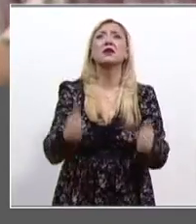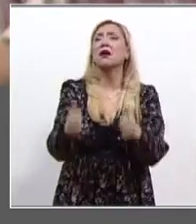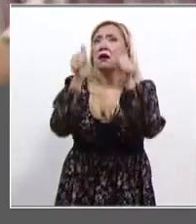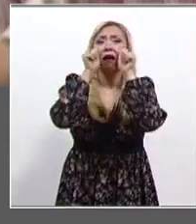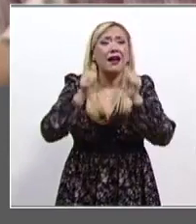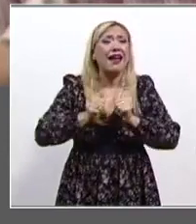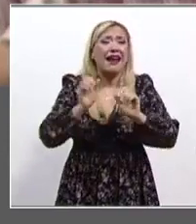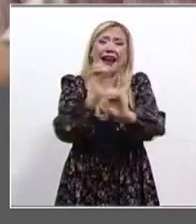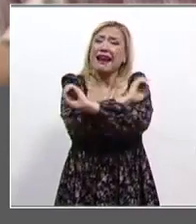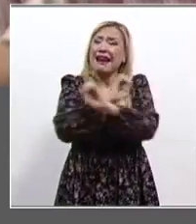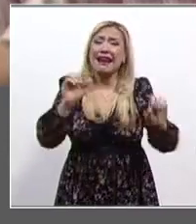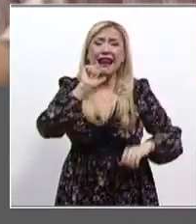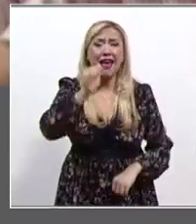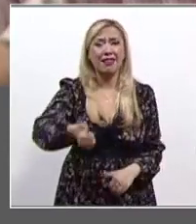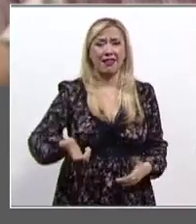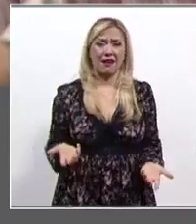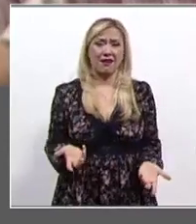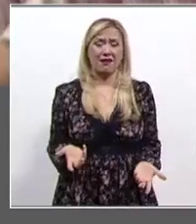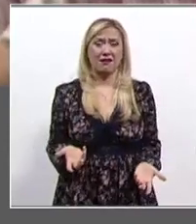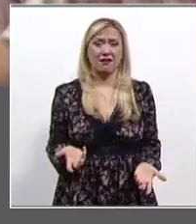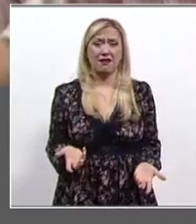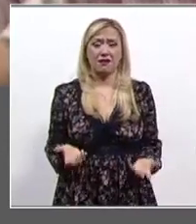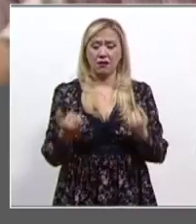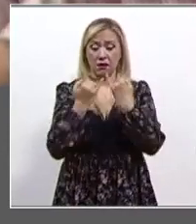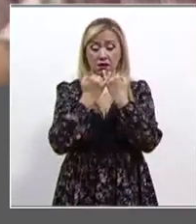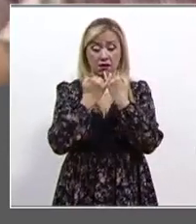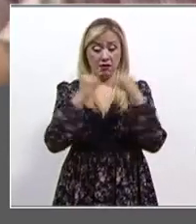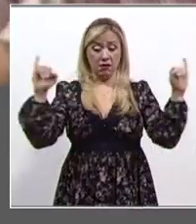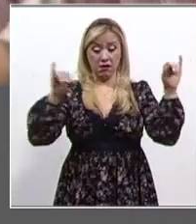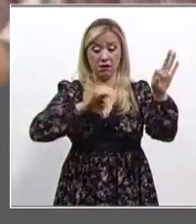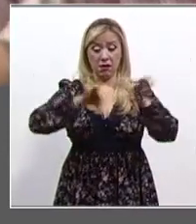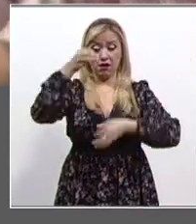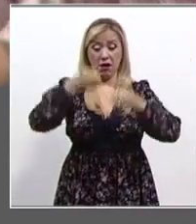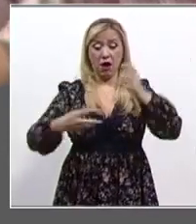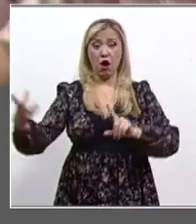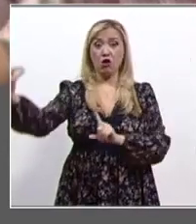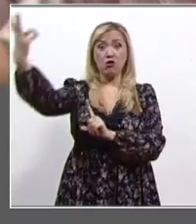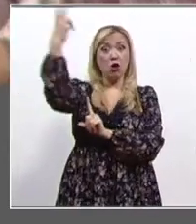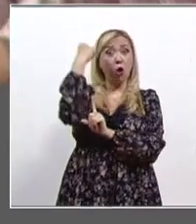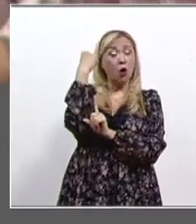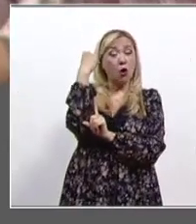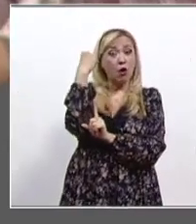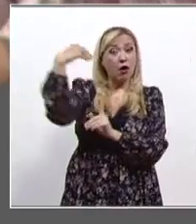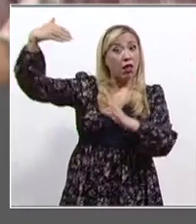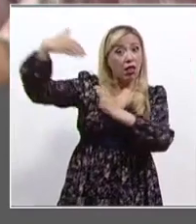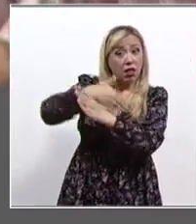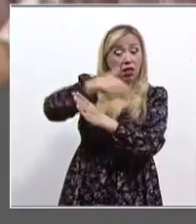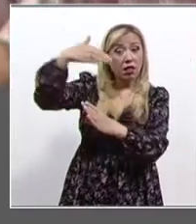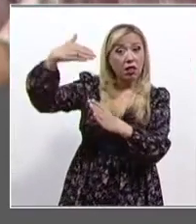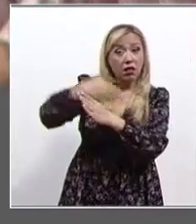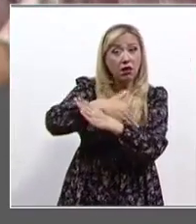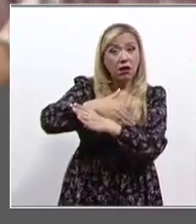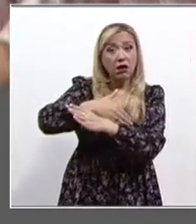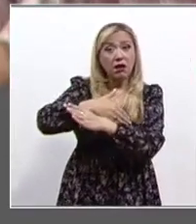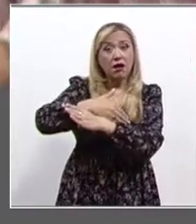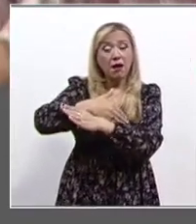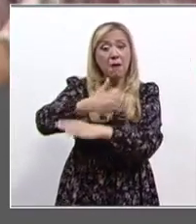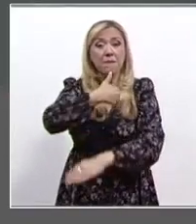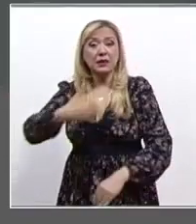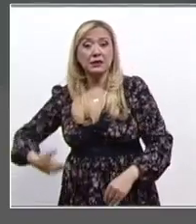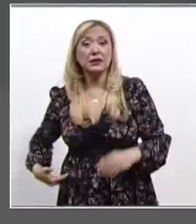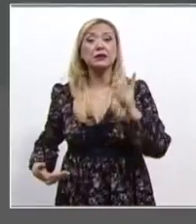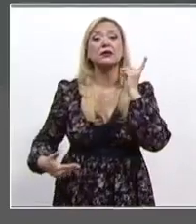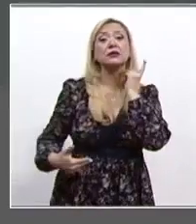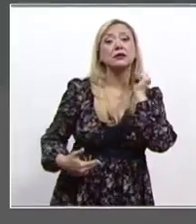Pretender reducir la independencia judicial a una cuestión entre poderes, a un